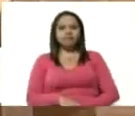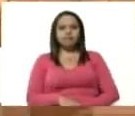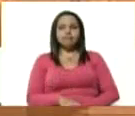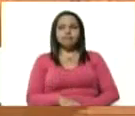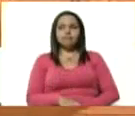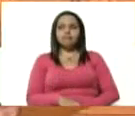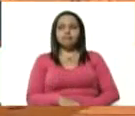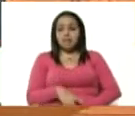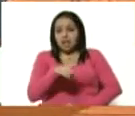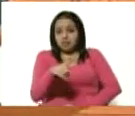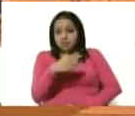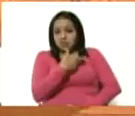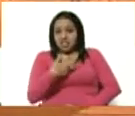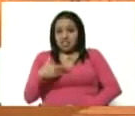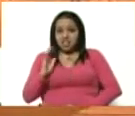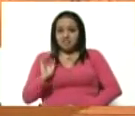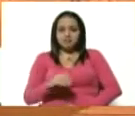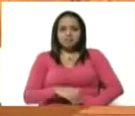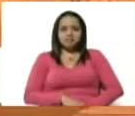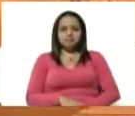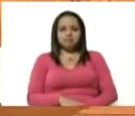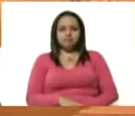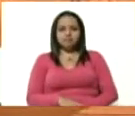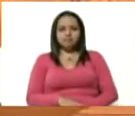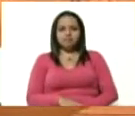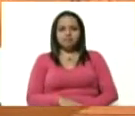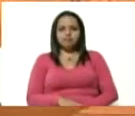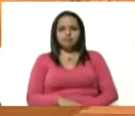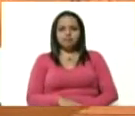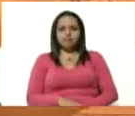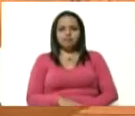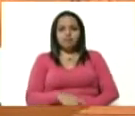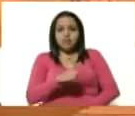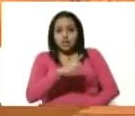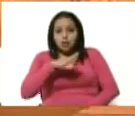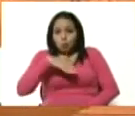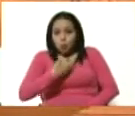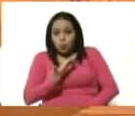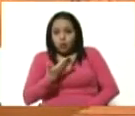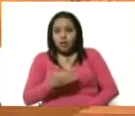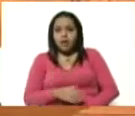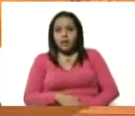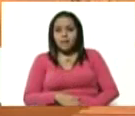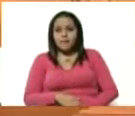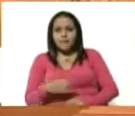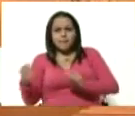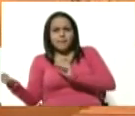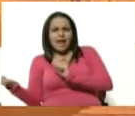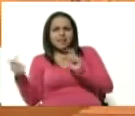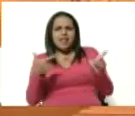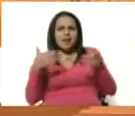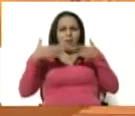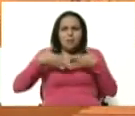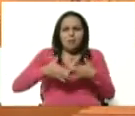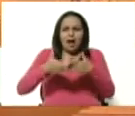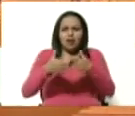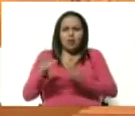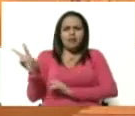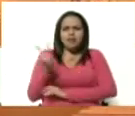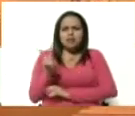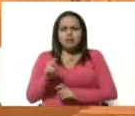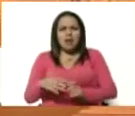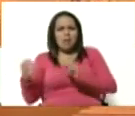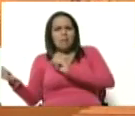Eso es lo que quieren evitar. Si ellos pudieran mandar todos sus barcos de guerra,